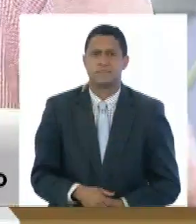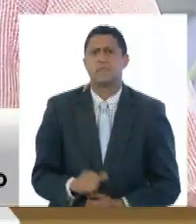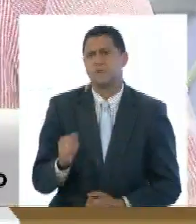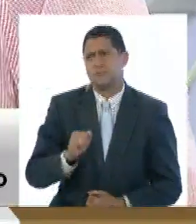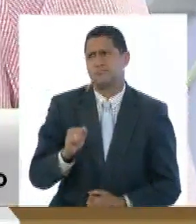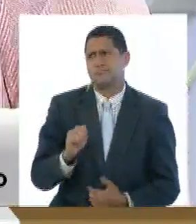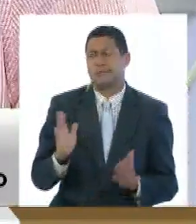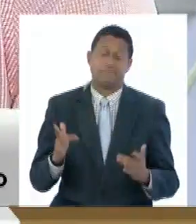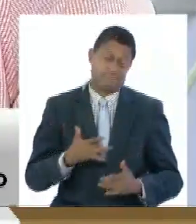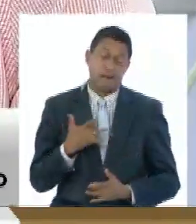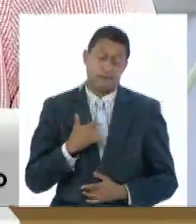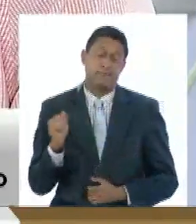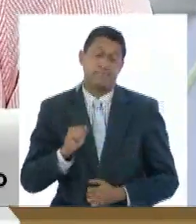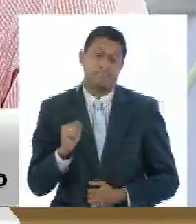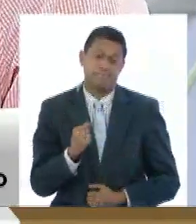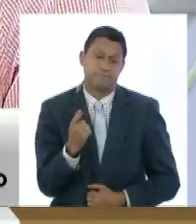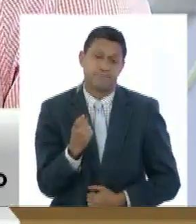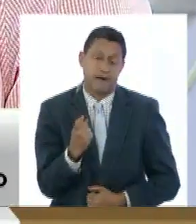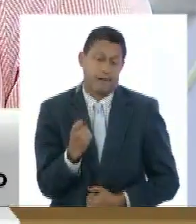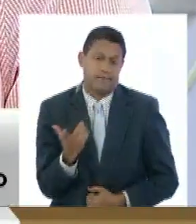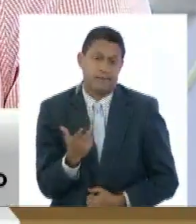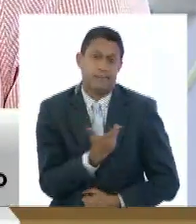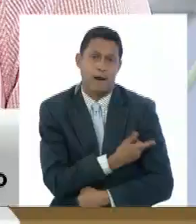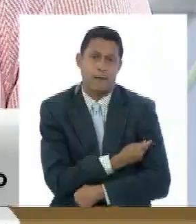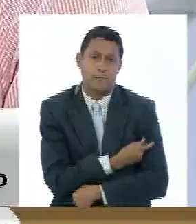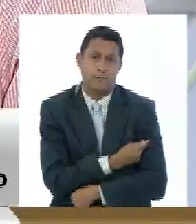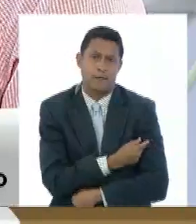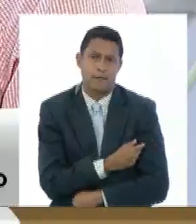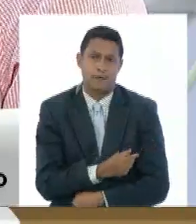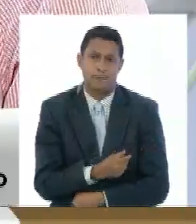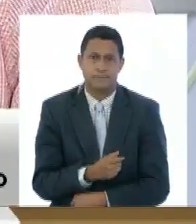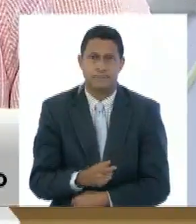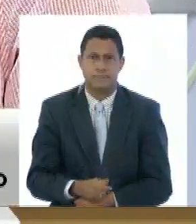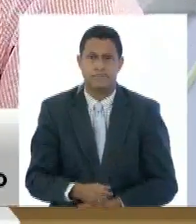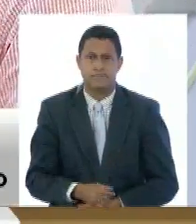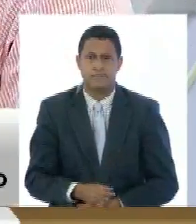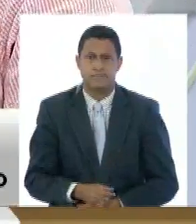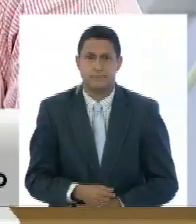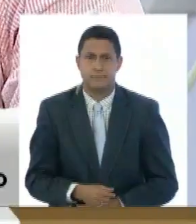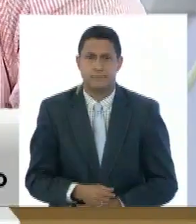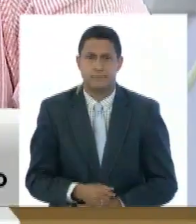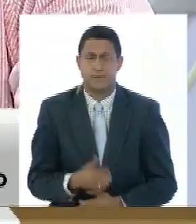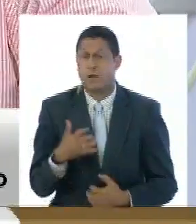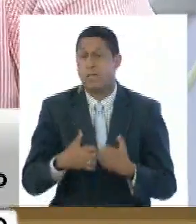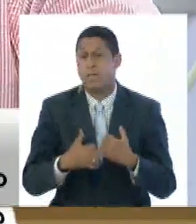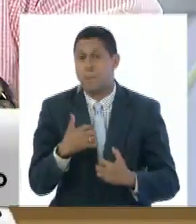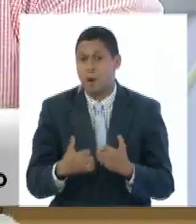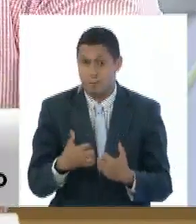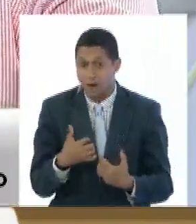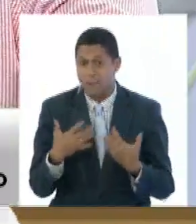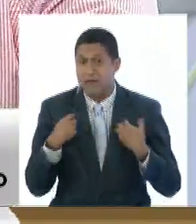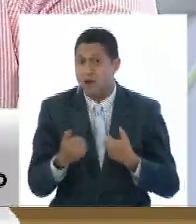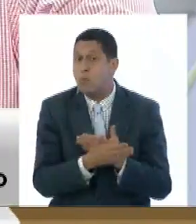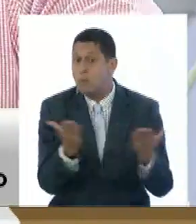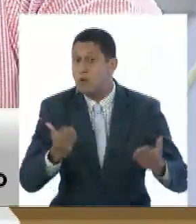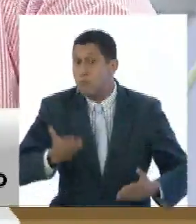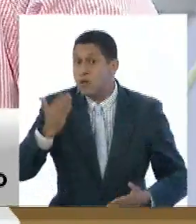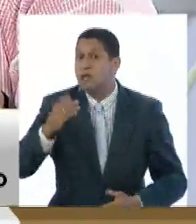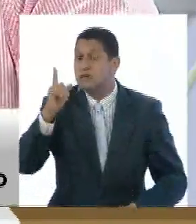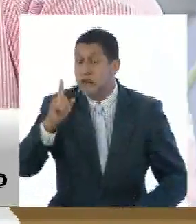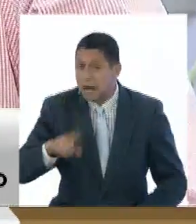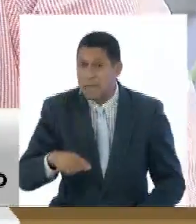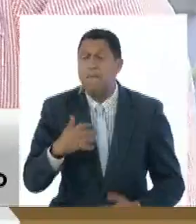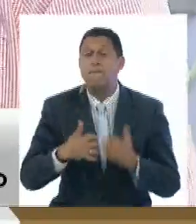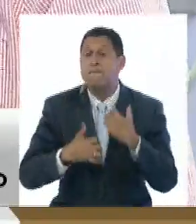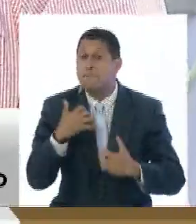sí, o sea, lamentablemente tenemos un déficit importante con las vacunas y eso ha causado no solamente problemas desde el punto de vista de salud pública importantes, sino